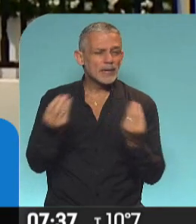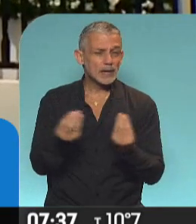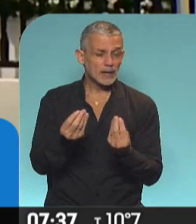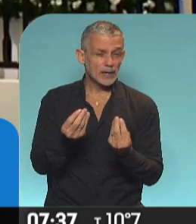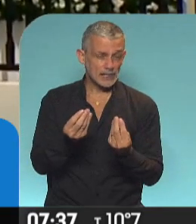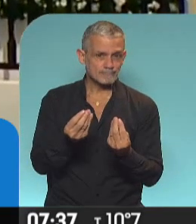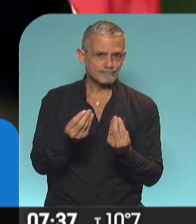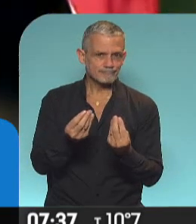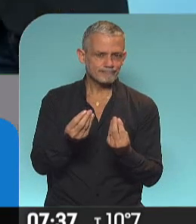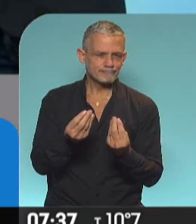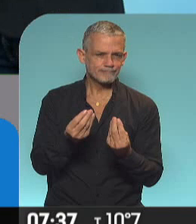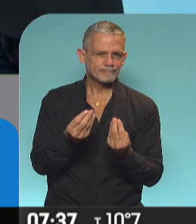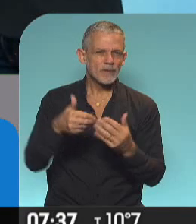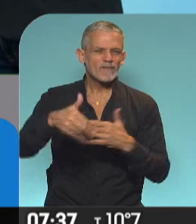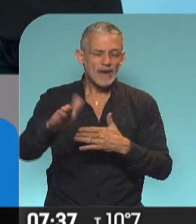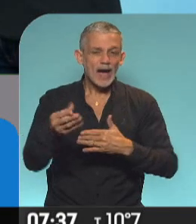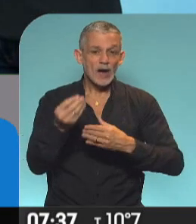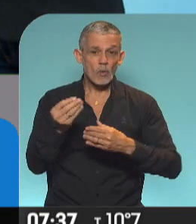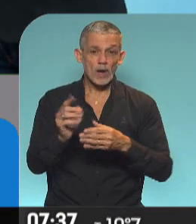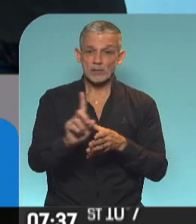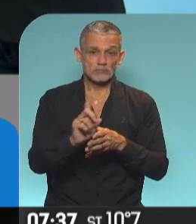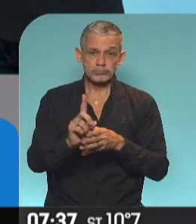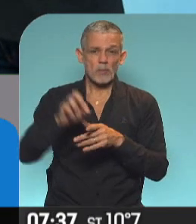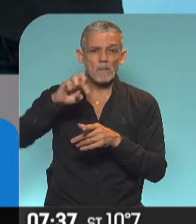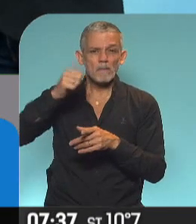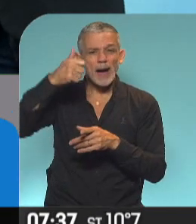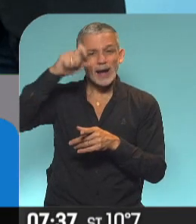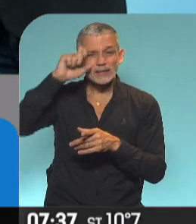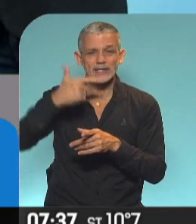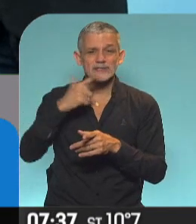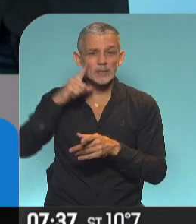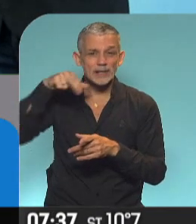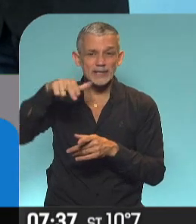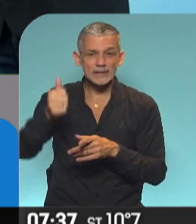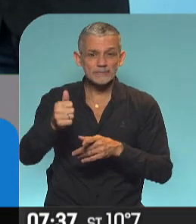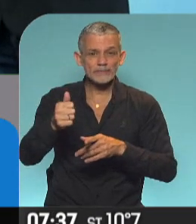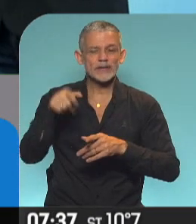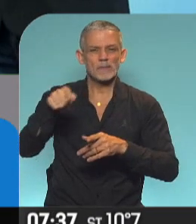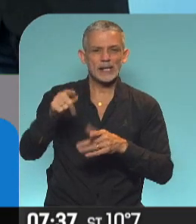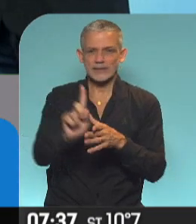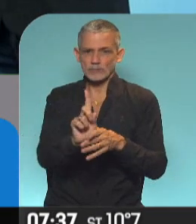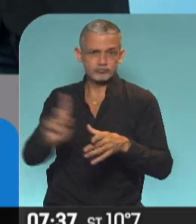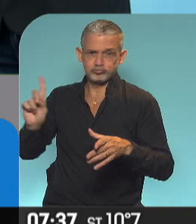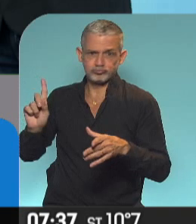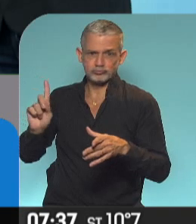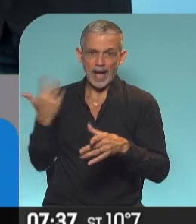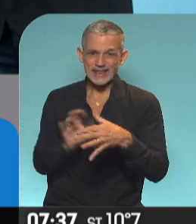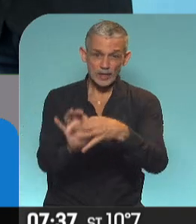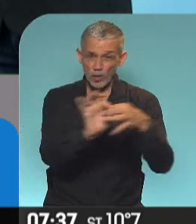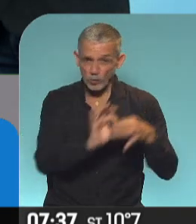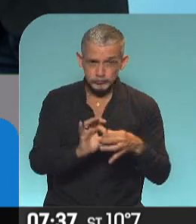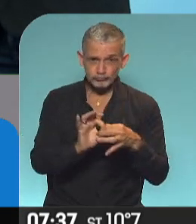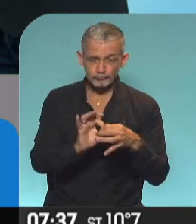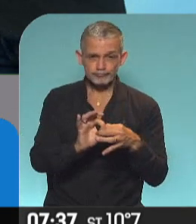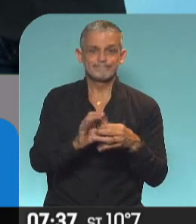importante consecuencia geopolítica, más aislamiento palestino. Hasta ahora los países árabes eran aliados naturales